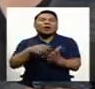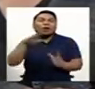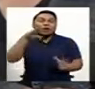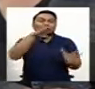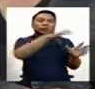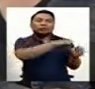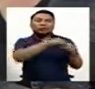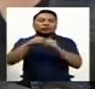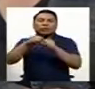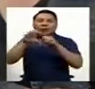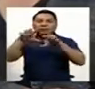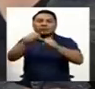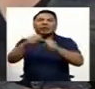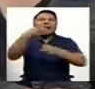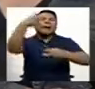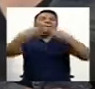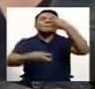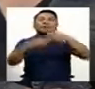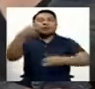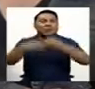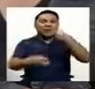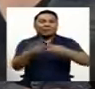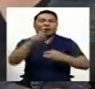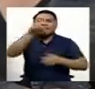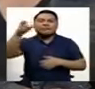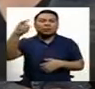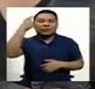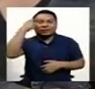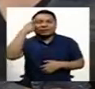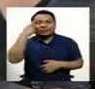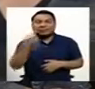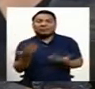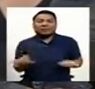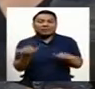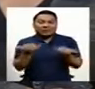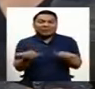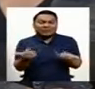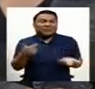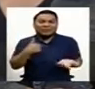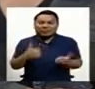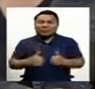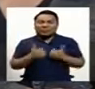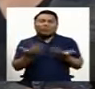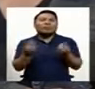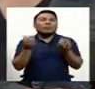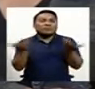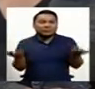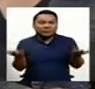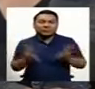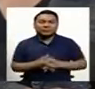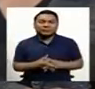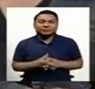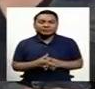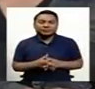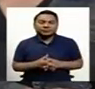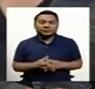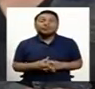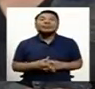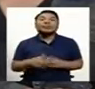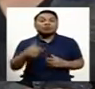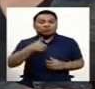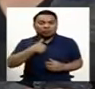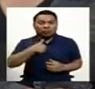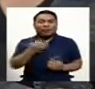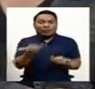una crisis política que no corresponde a la realidad que vivimos. Me presento